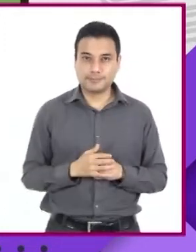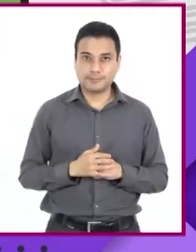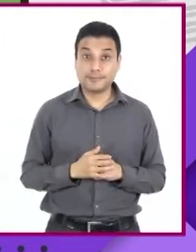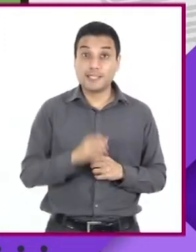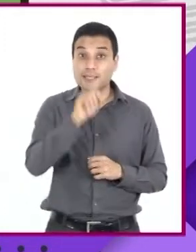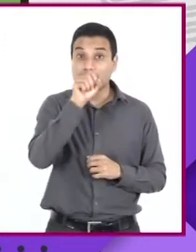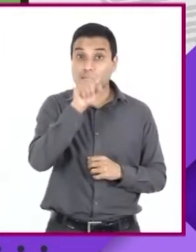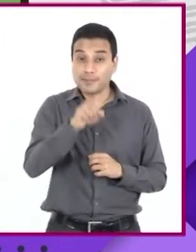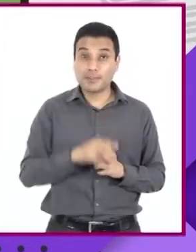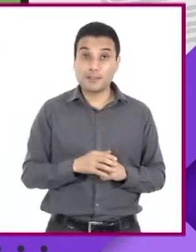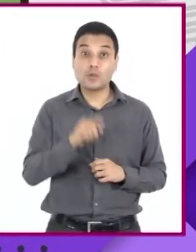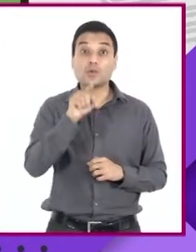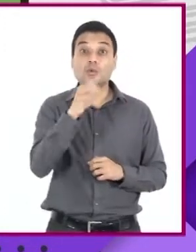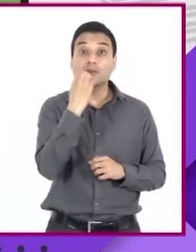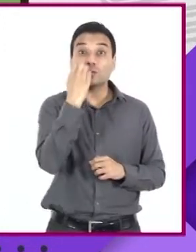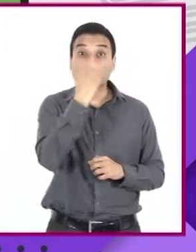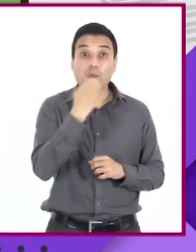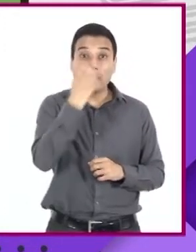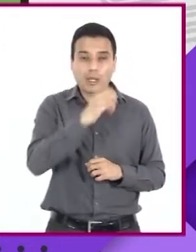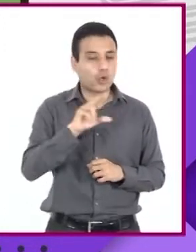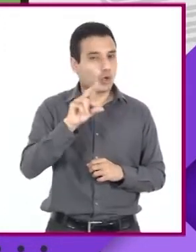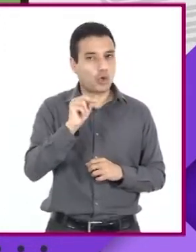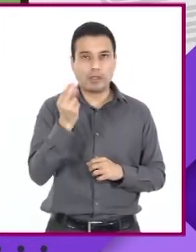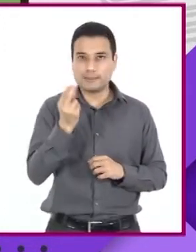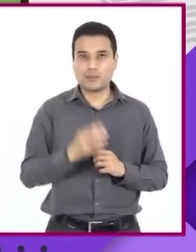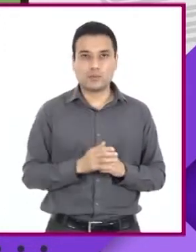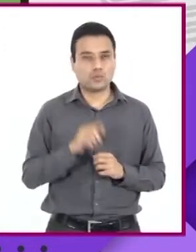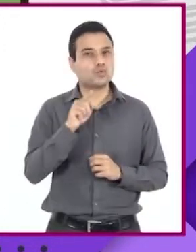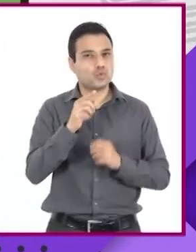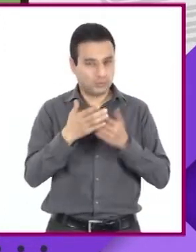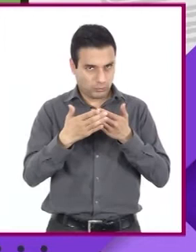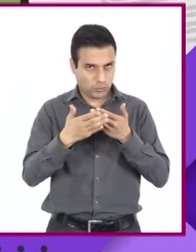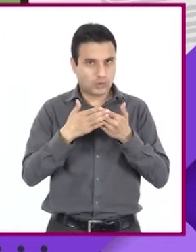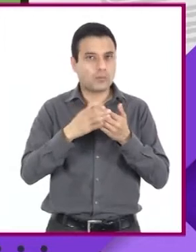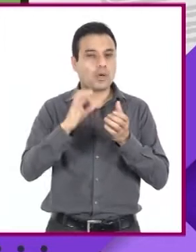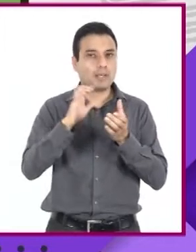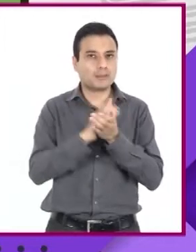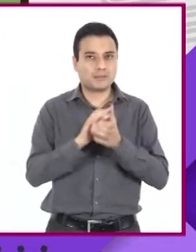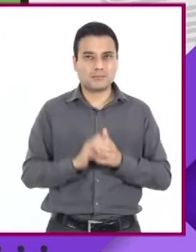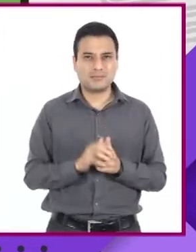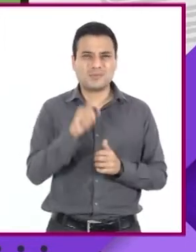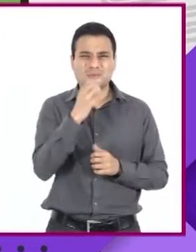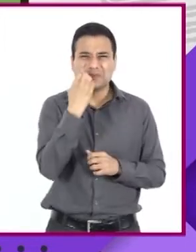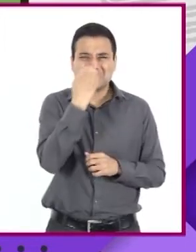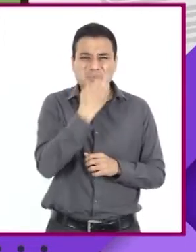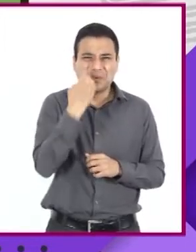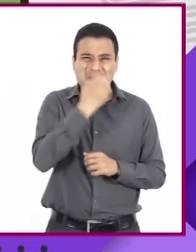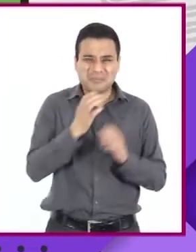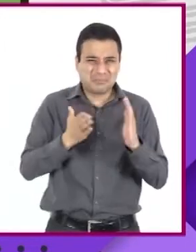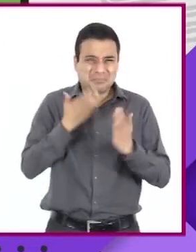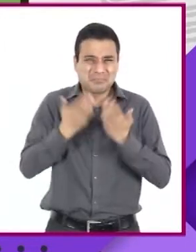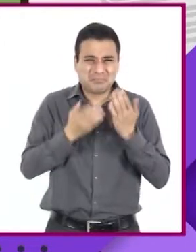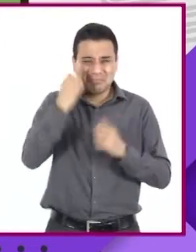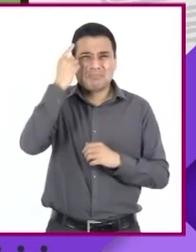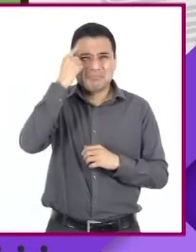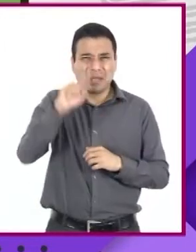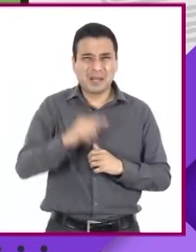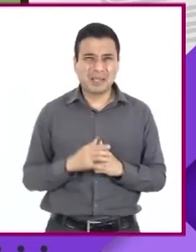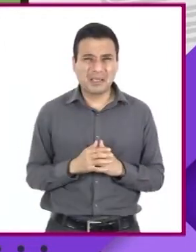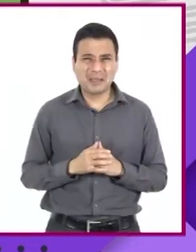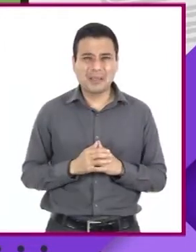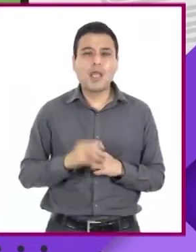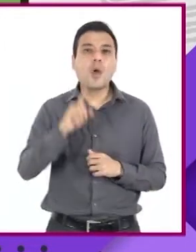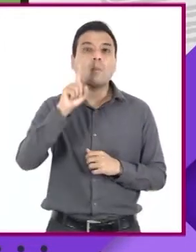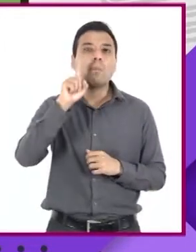no vas a la escuela, pues vas a terminar casándote. Aún no entiendo por qué quieres estudiar. El lugar de